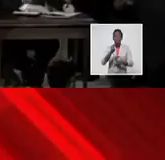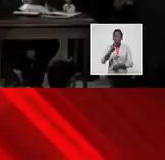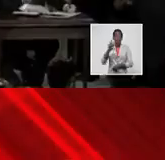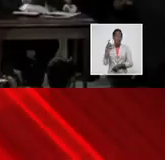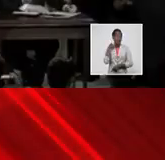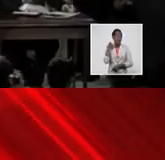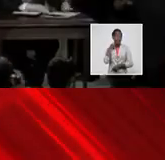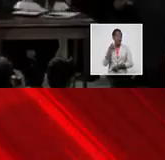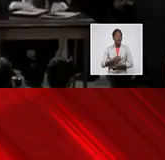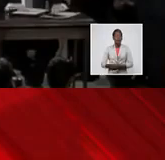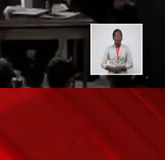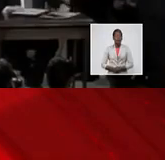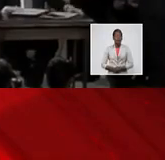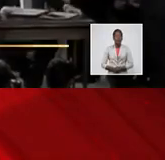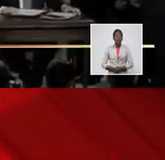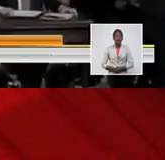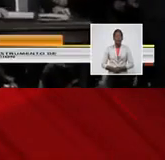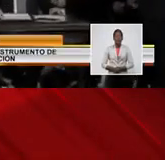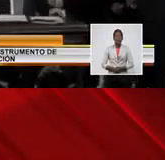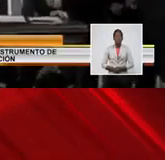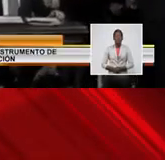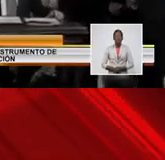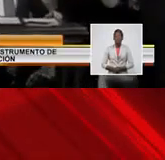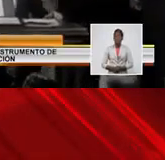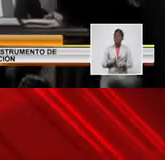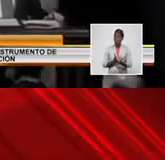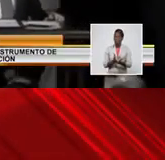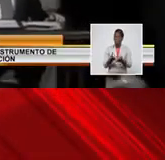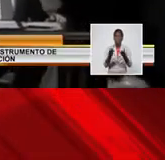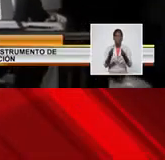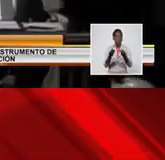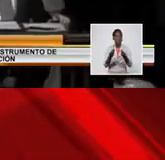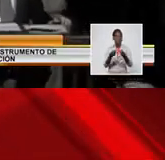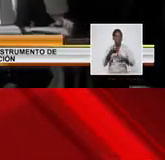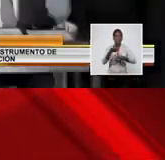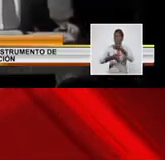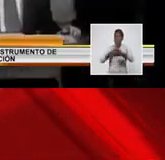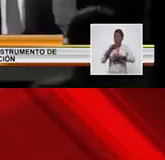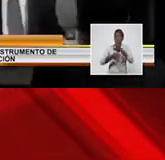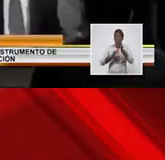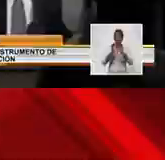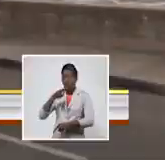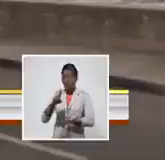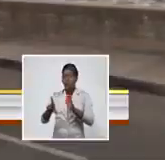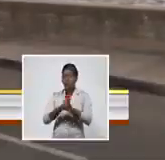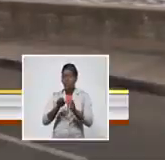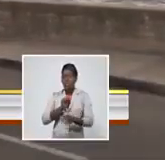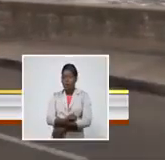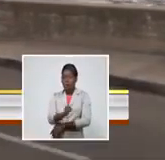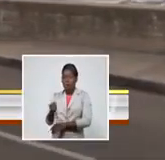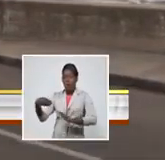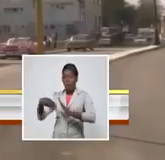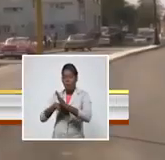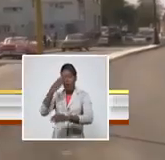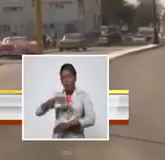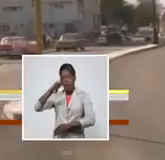Cubanas. Resumiendo, Ley de la Libertad Cubana. Para garantizar esta libertad, esta ley codifica hasta